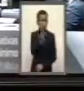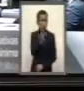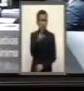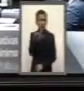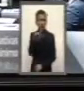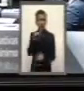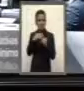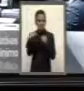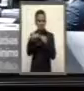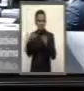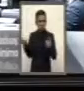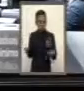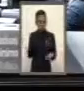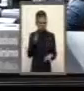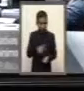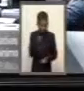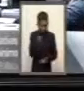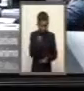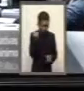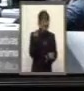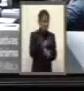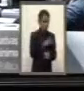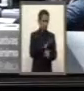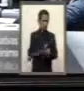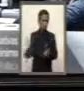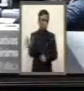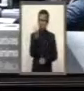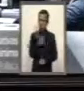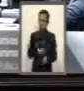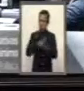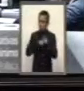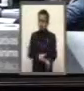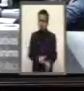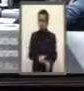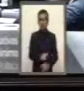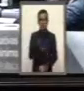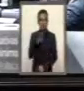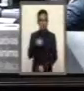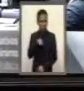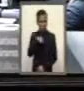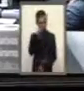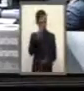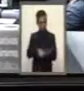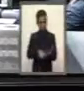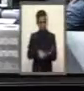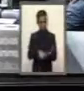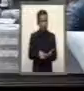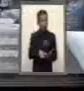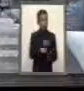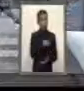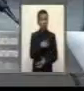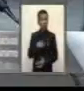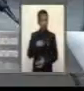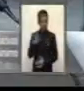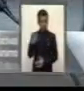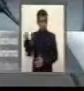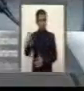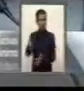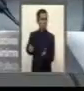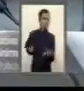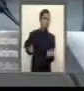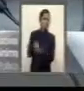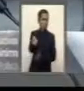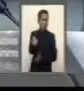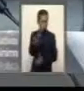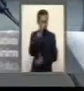2 pesos con 90 míseros centavos. Esto no puede seguir así, amigos diputados. Considero que la decisión se tomó sin analizar